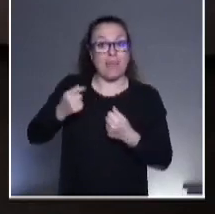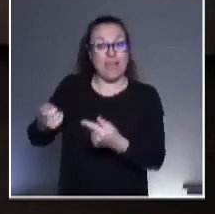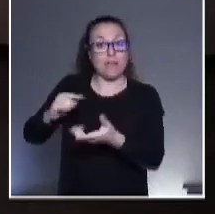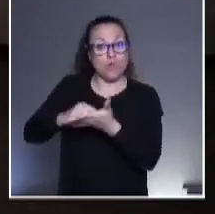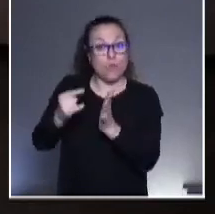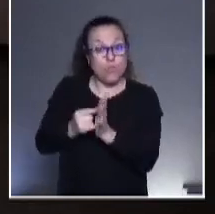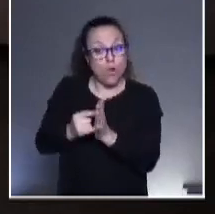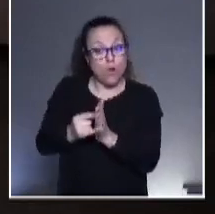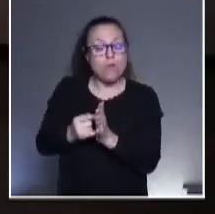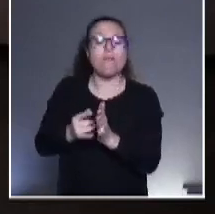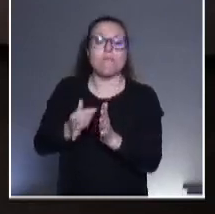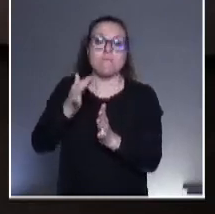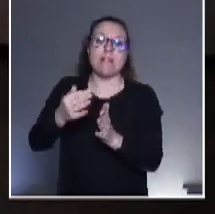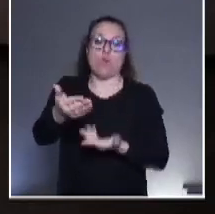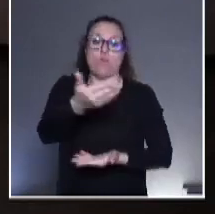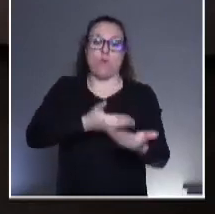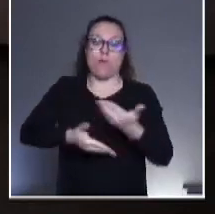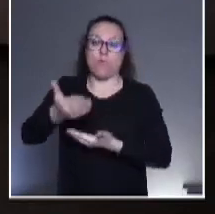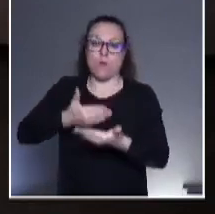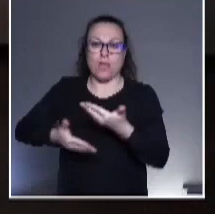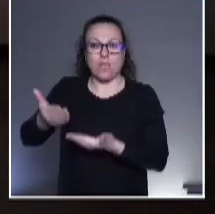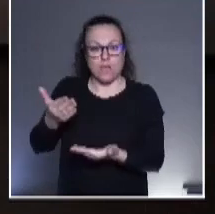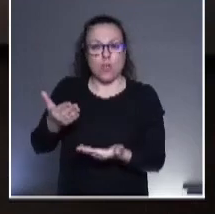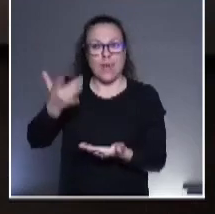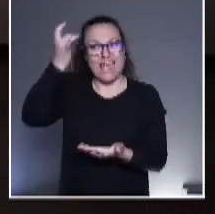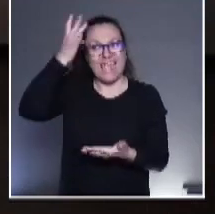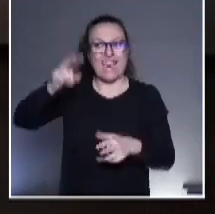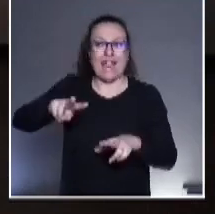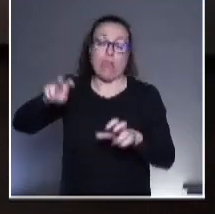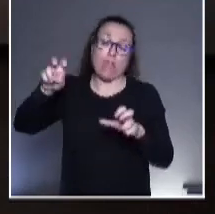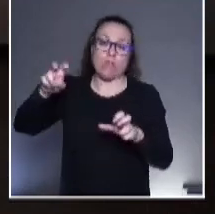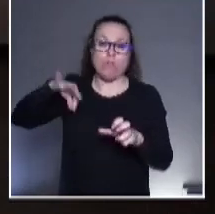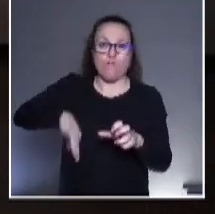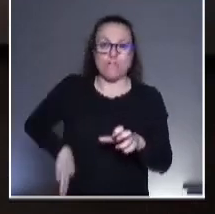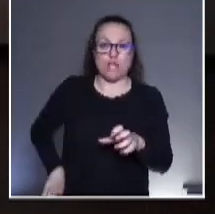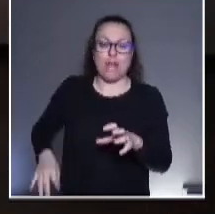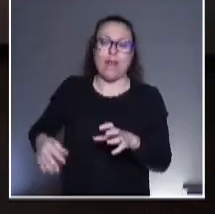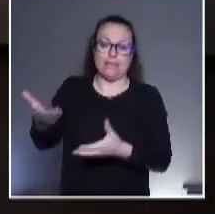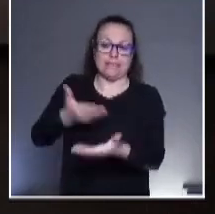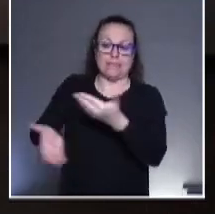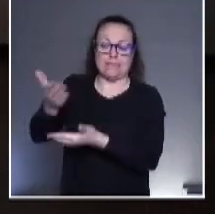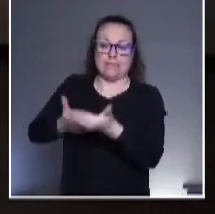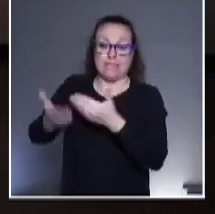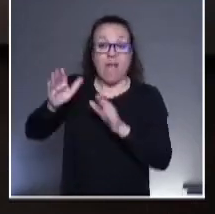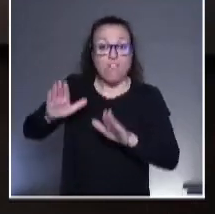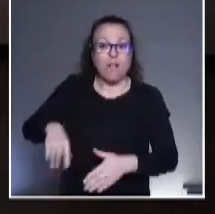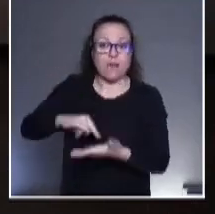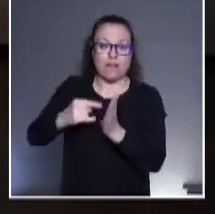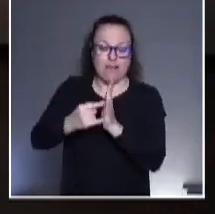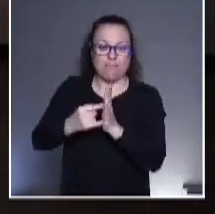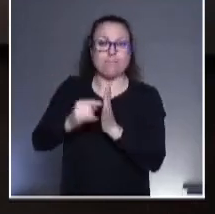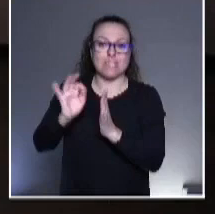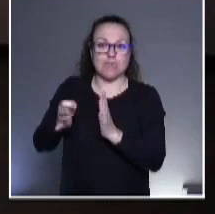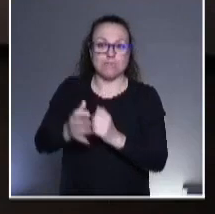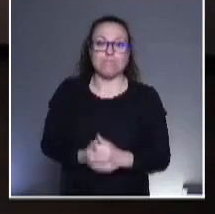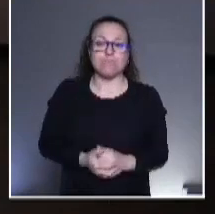de manera colaborativa, en co-creación con los profesionales, resolvemos los problemas.